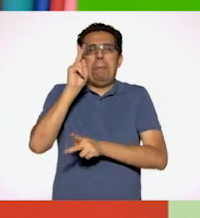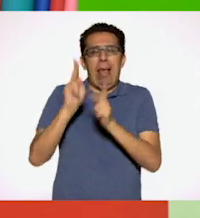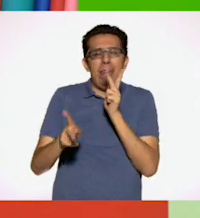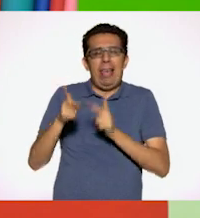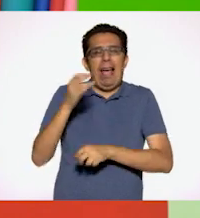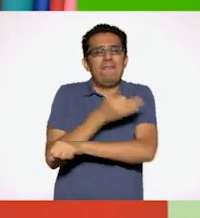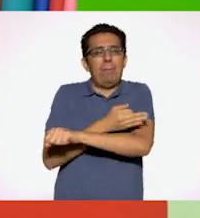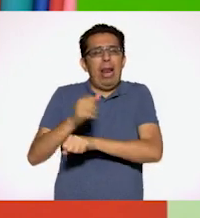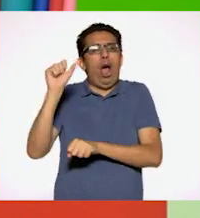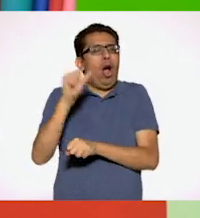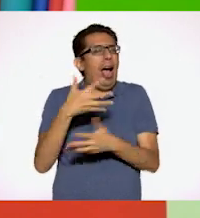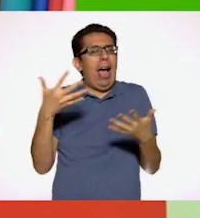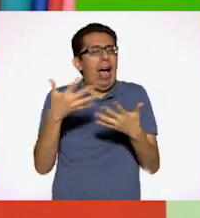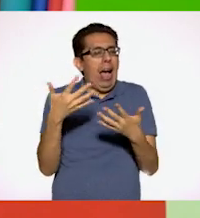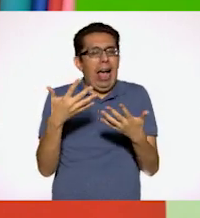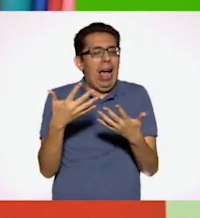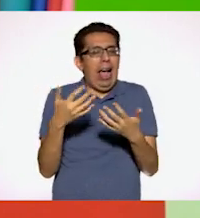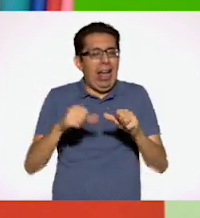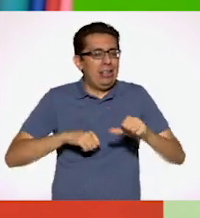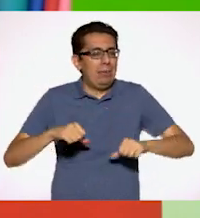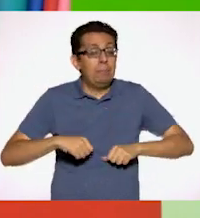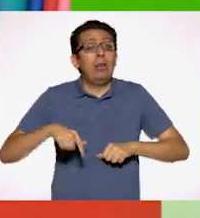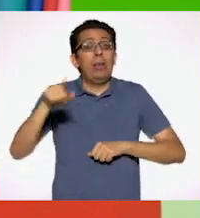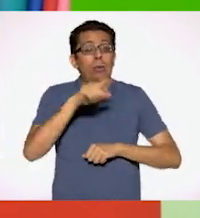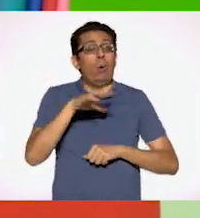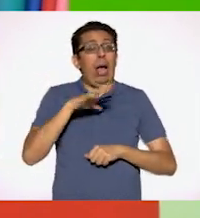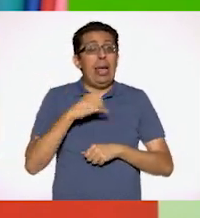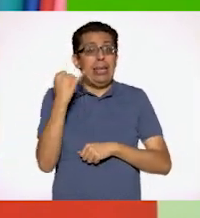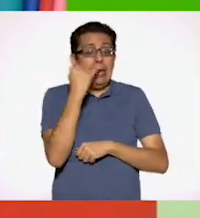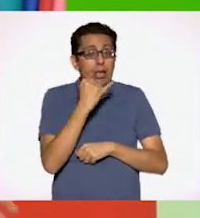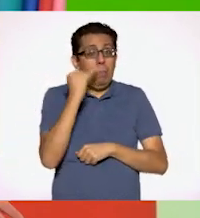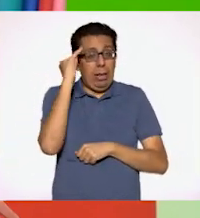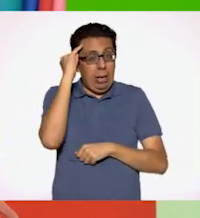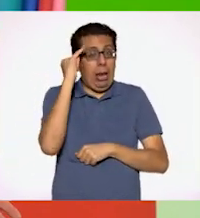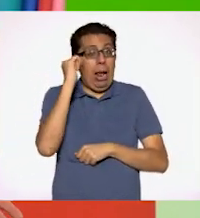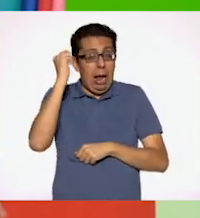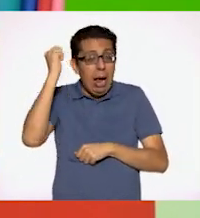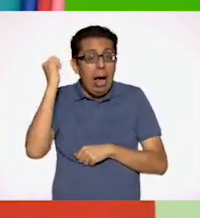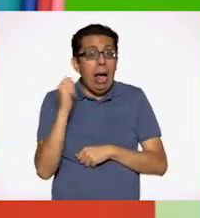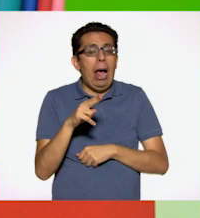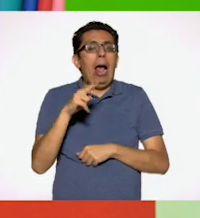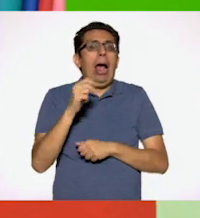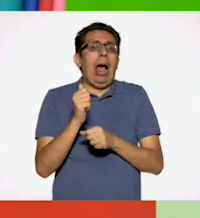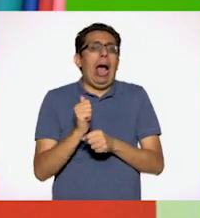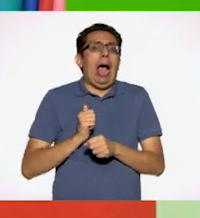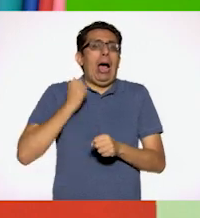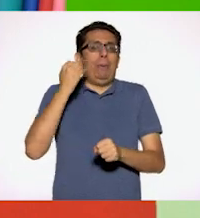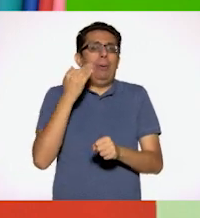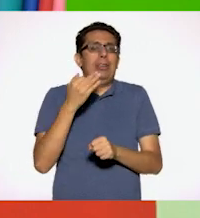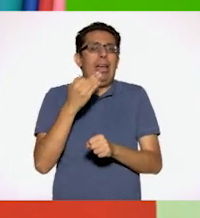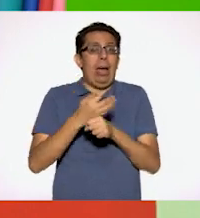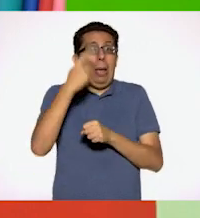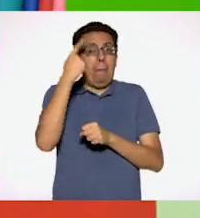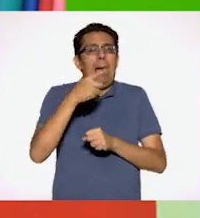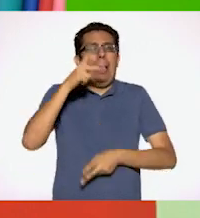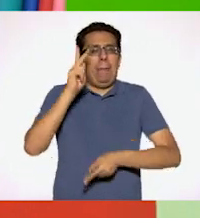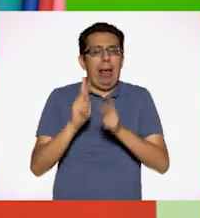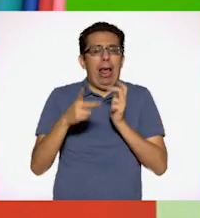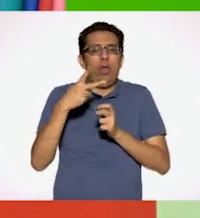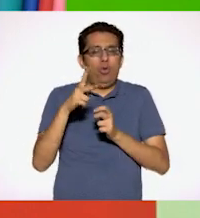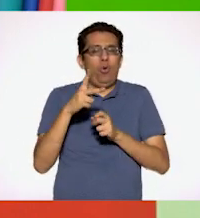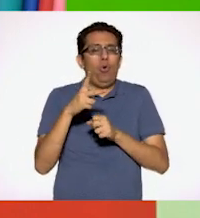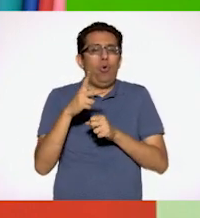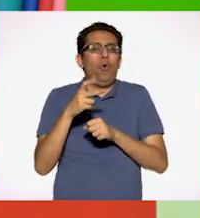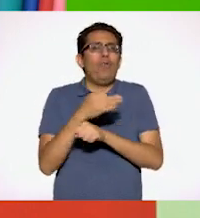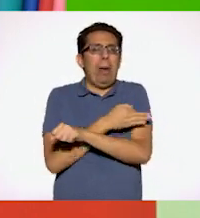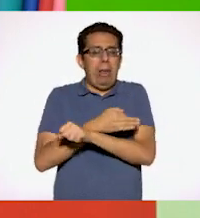hicimos el día de hoy. Y si tienes la fortuna de hablar una lengua indígena, ¿por qué no aprovechas este momento para practicarla y platicas con tu familia